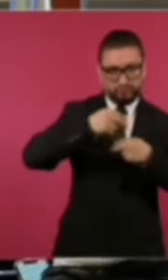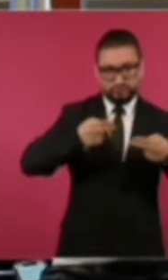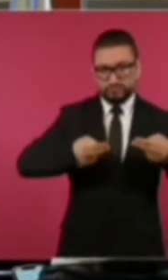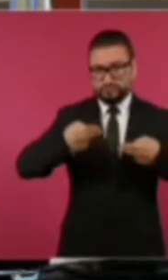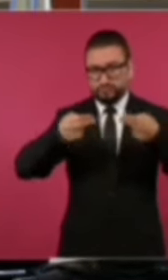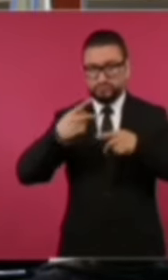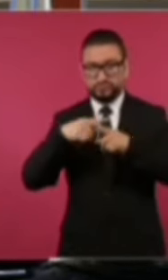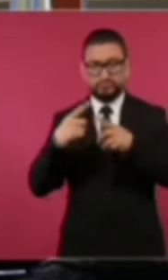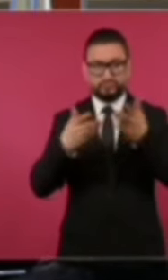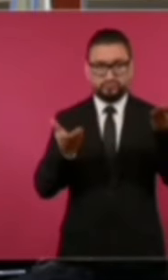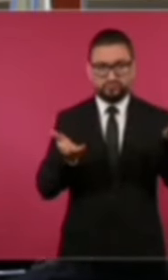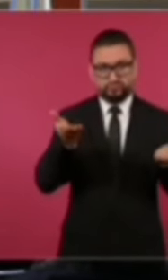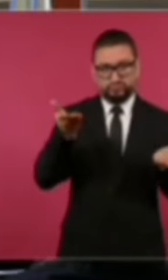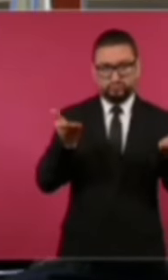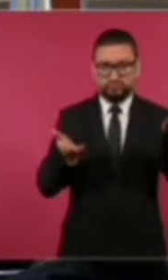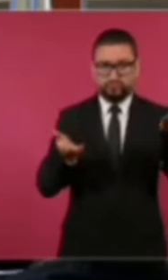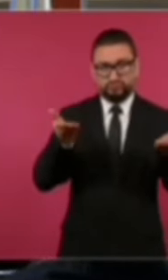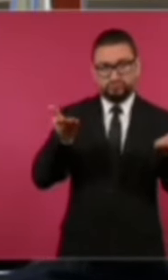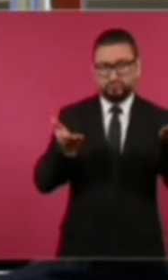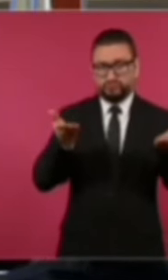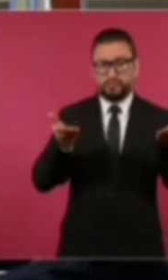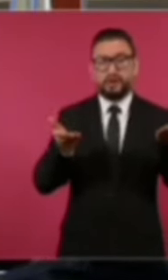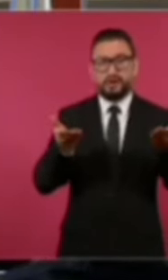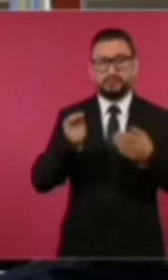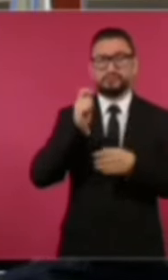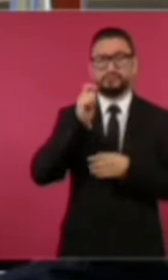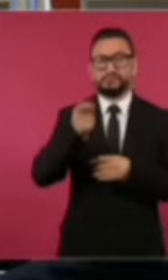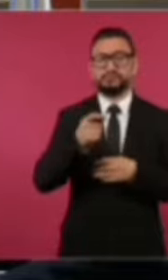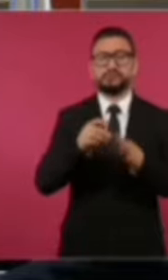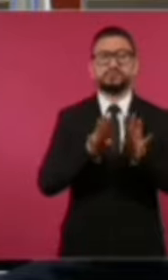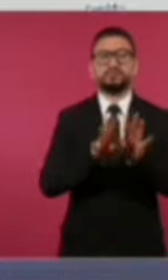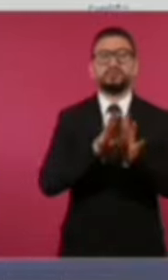pues lo más que puede haber es guerra